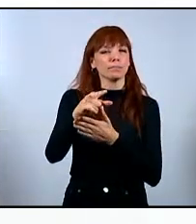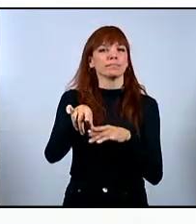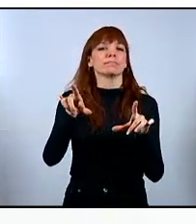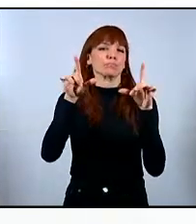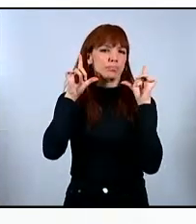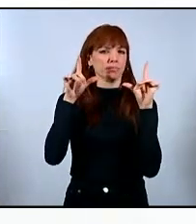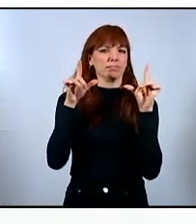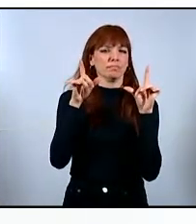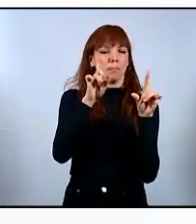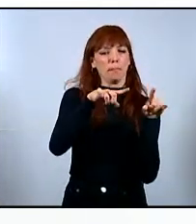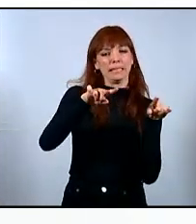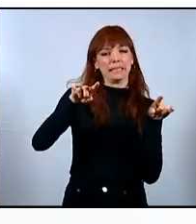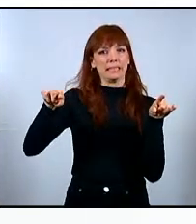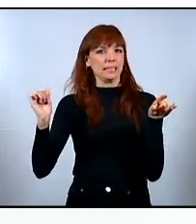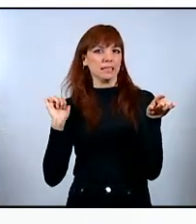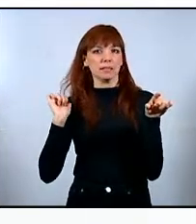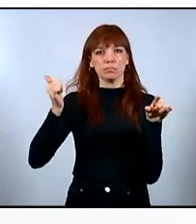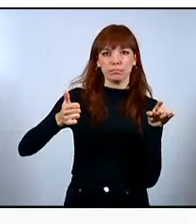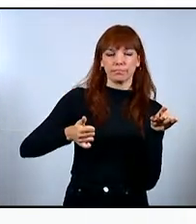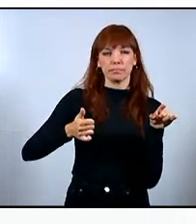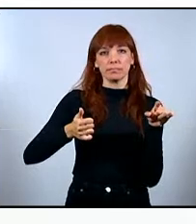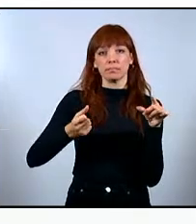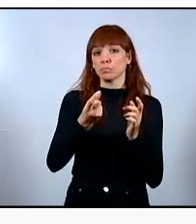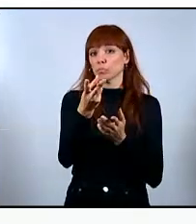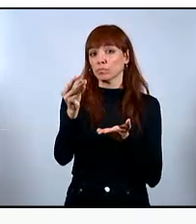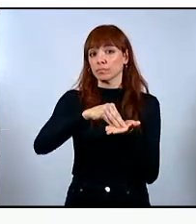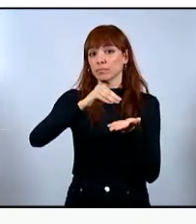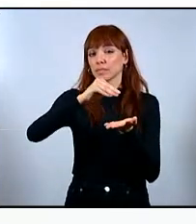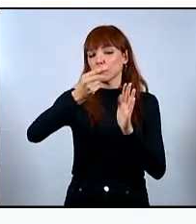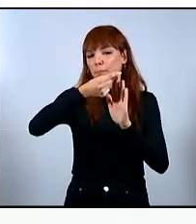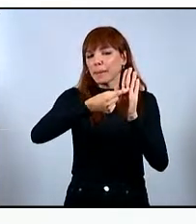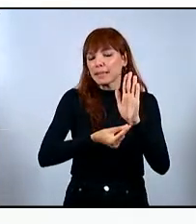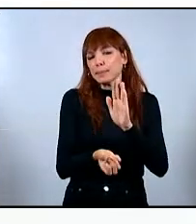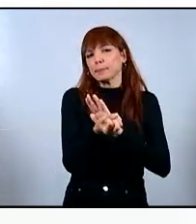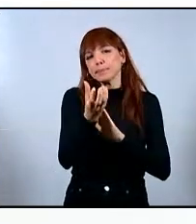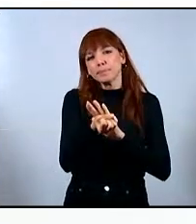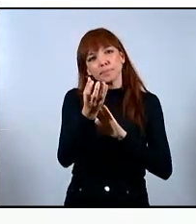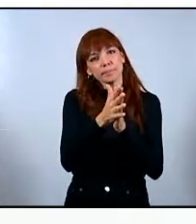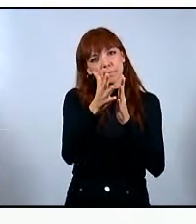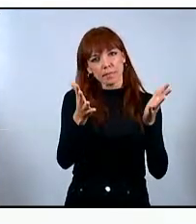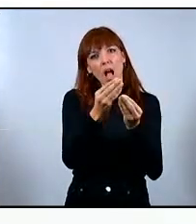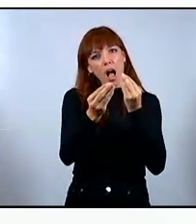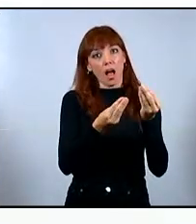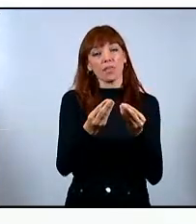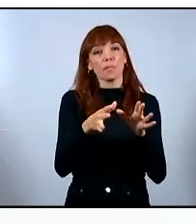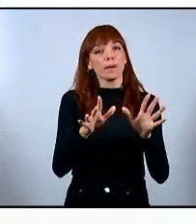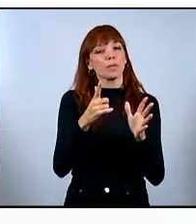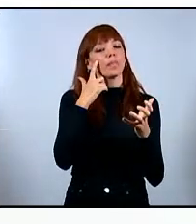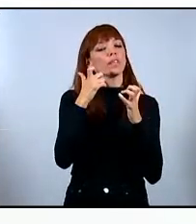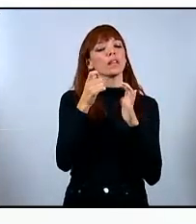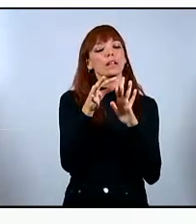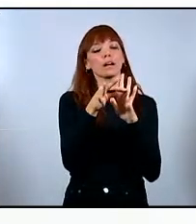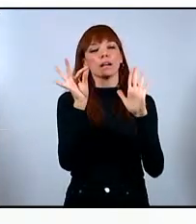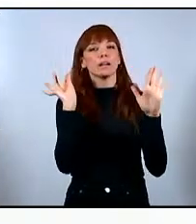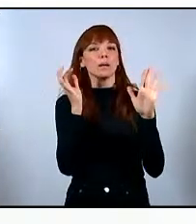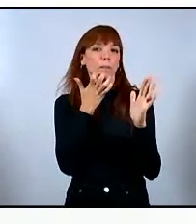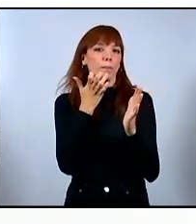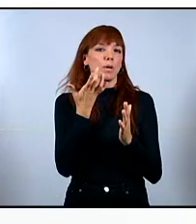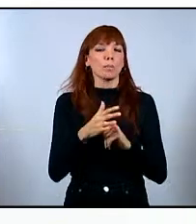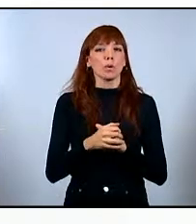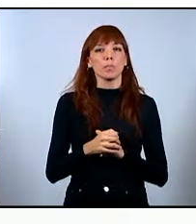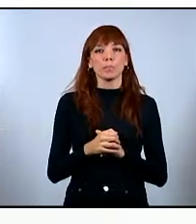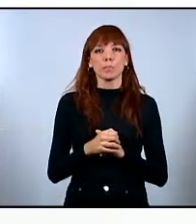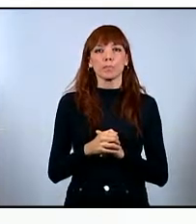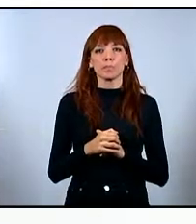estos últimos meses. Son numerosas las medidas que se han impulsado, pero quiero destacar entre ellas el retorno